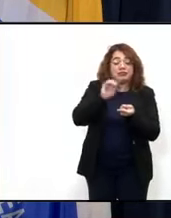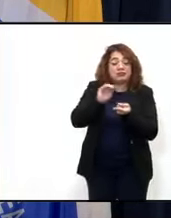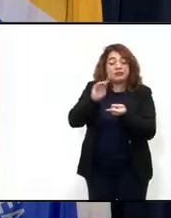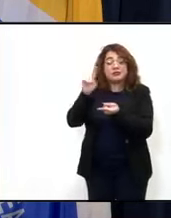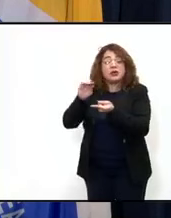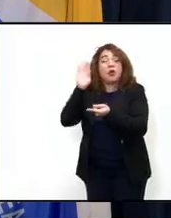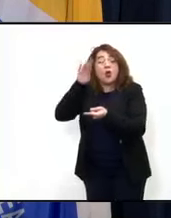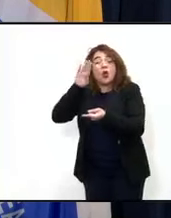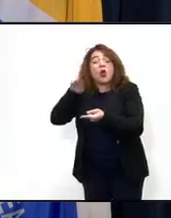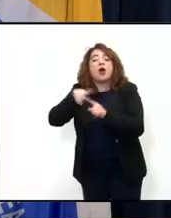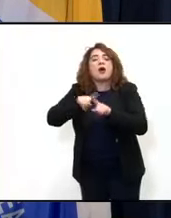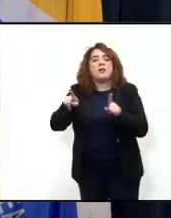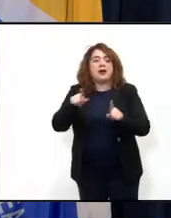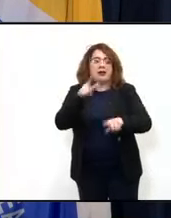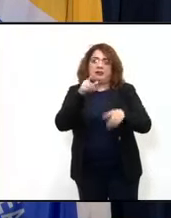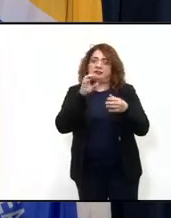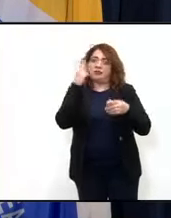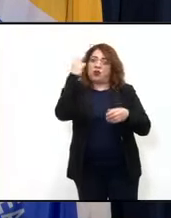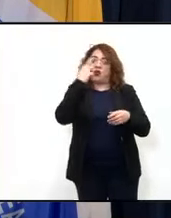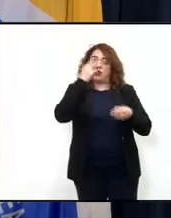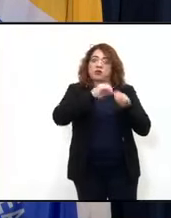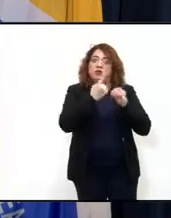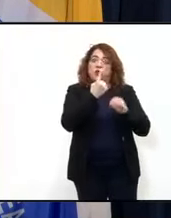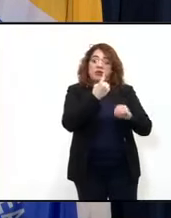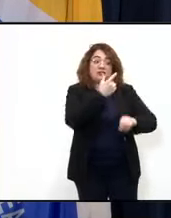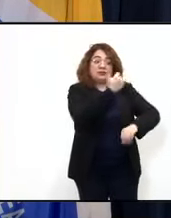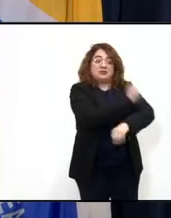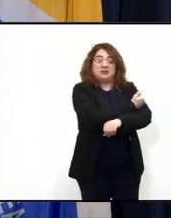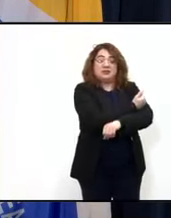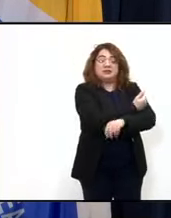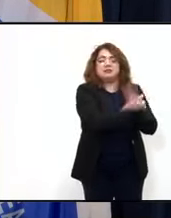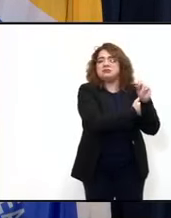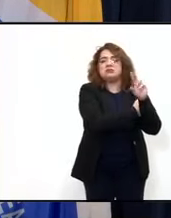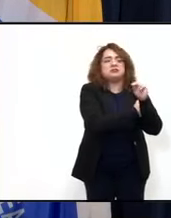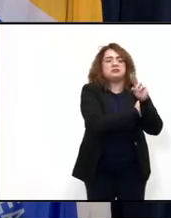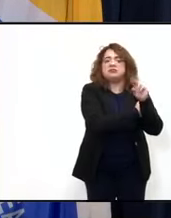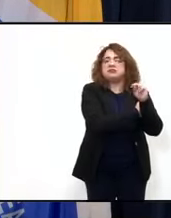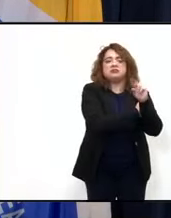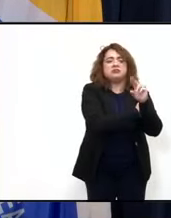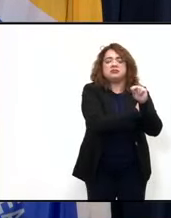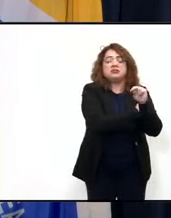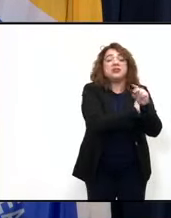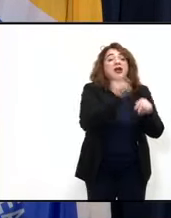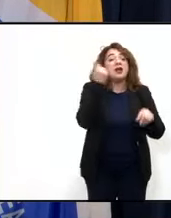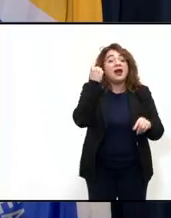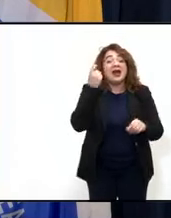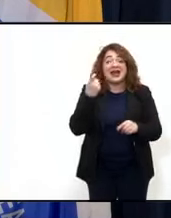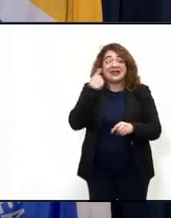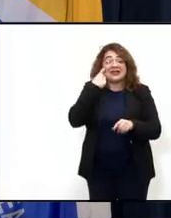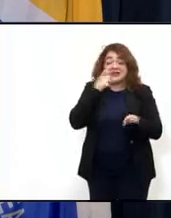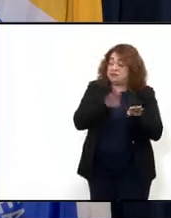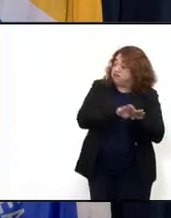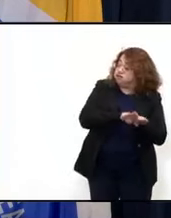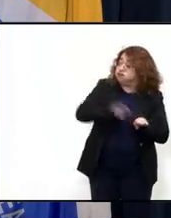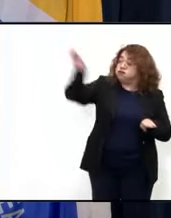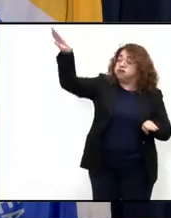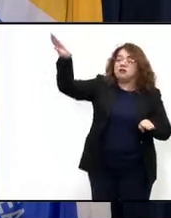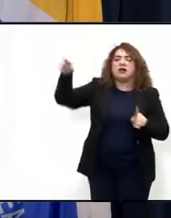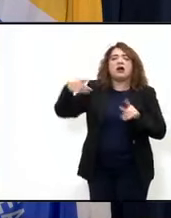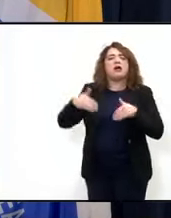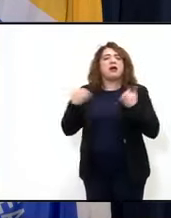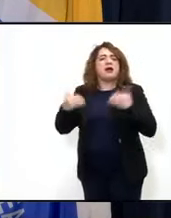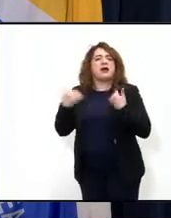vacuna, especialmente porque el aumento fue impulsado por personas más jóvenes y muchas todavía no